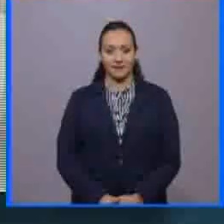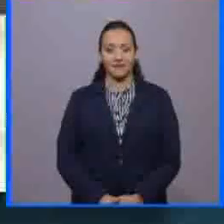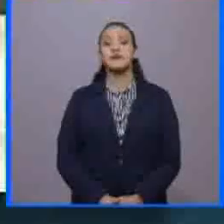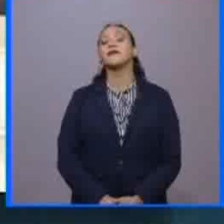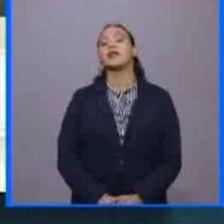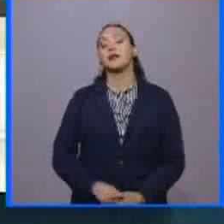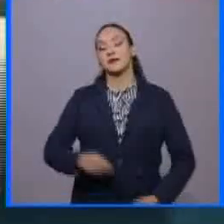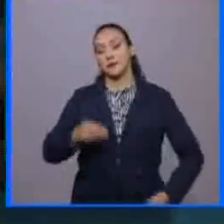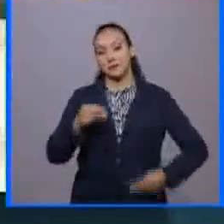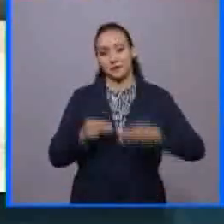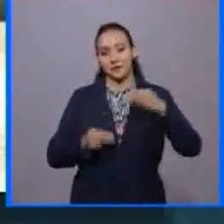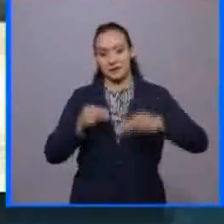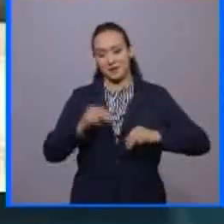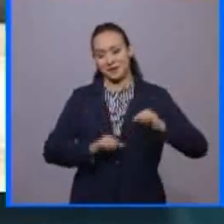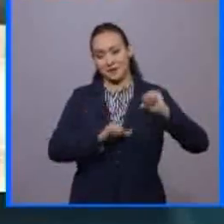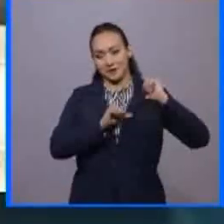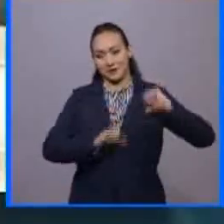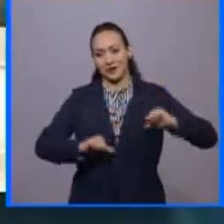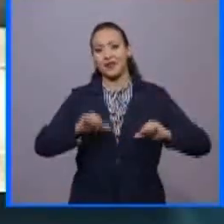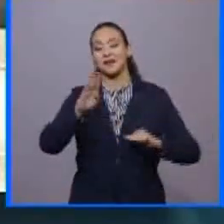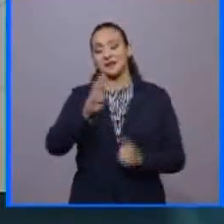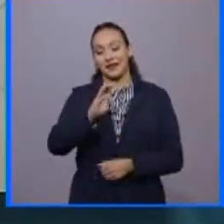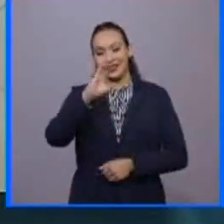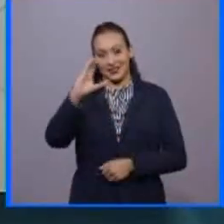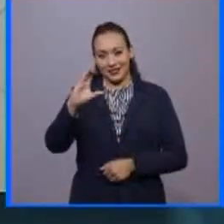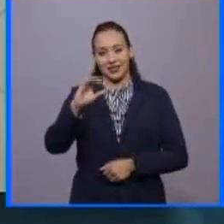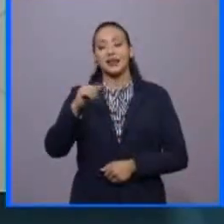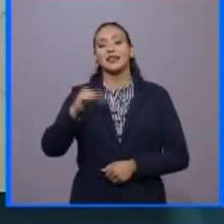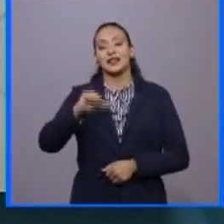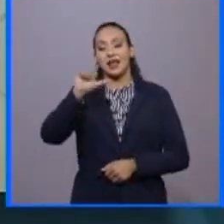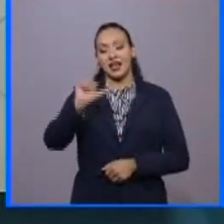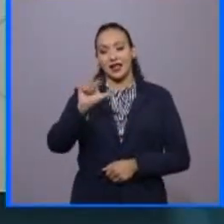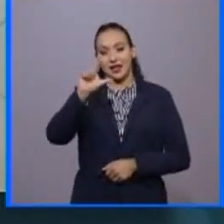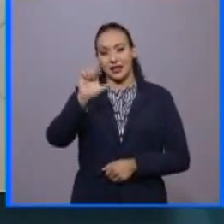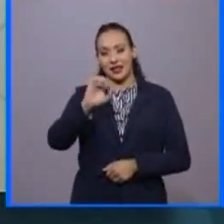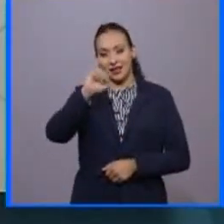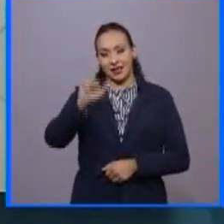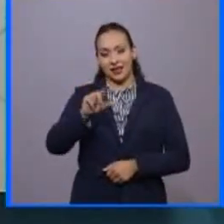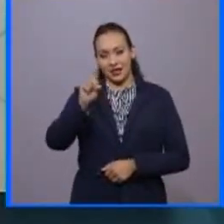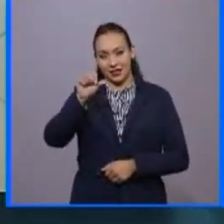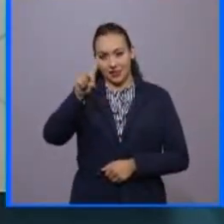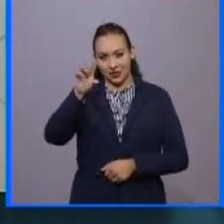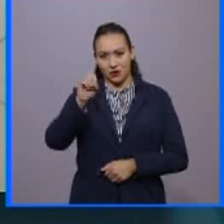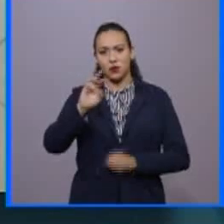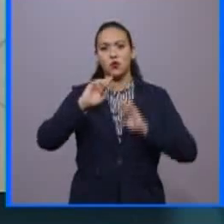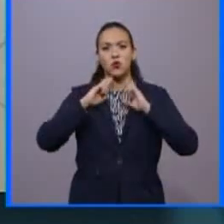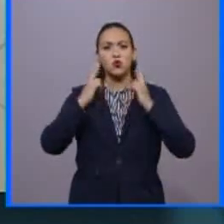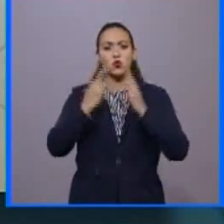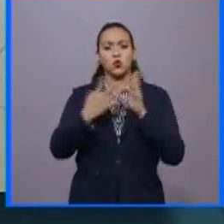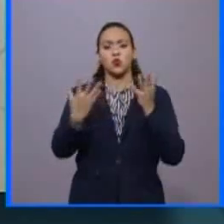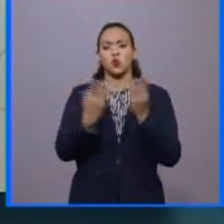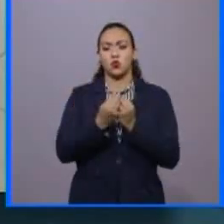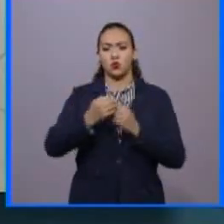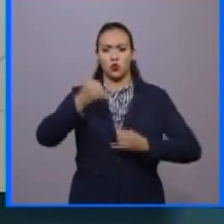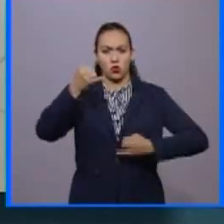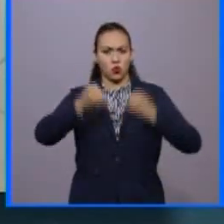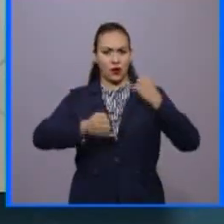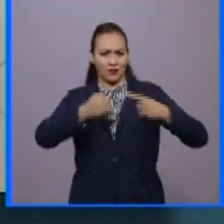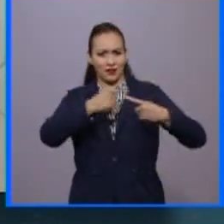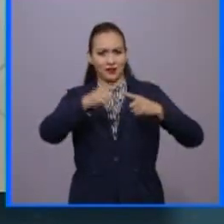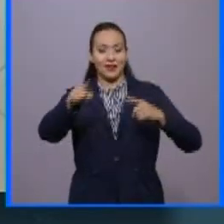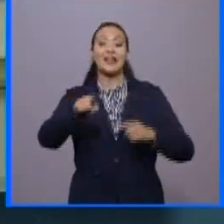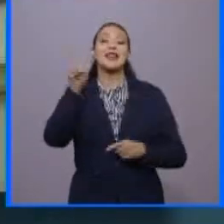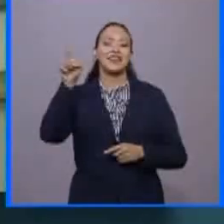El magistrado presidente del Poder Judicial de Baja California, Alejandro Isaac Fragoso López, se reunió con juezas y jueces civiles